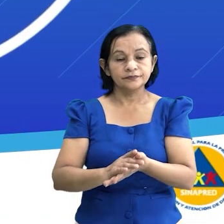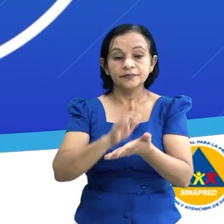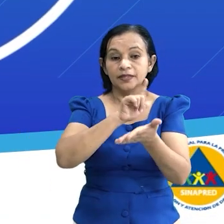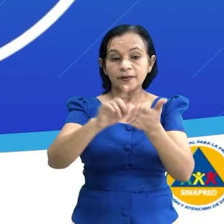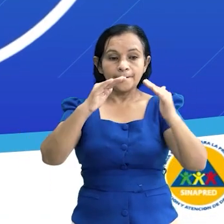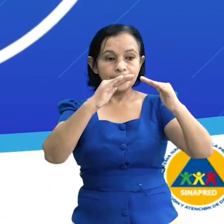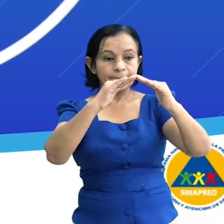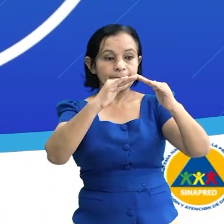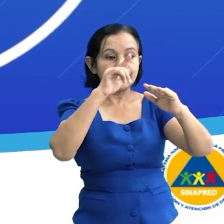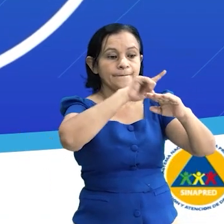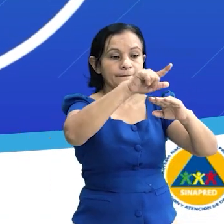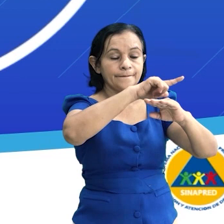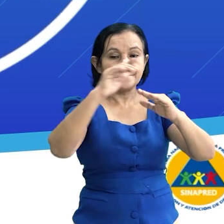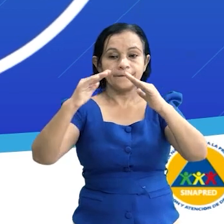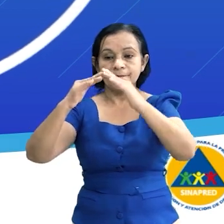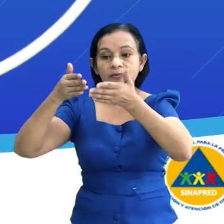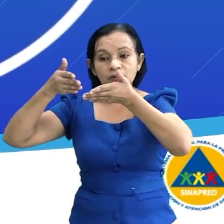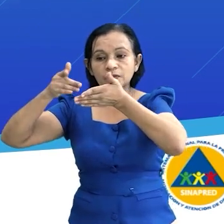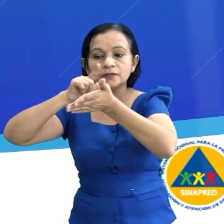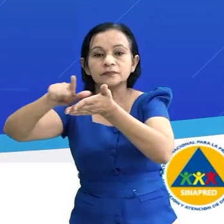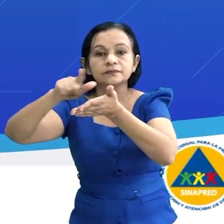Limpiemos techos, canales y desagües de la vivienda.